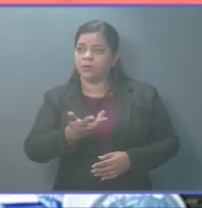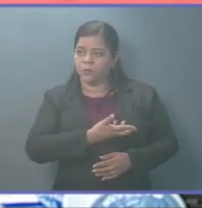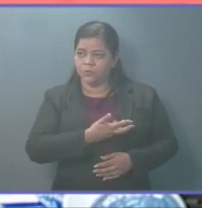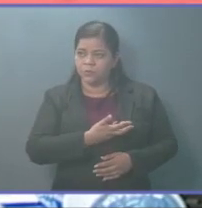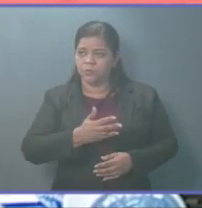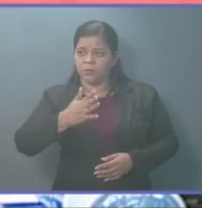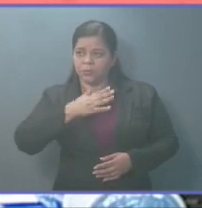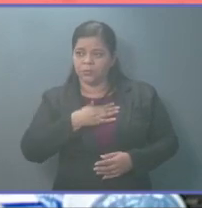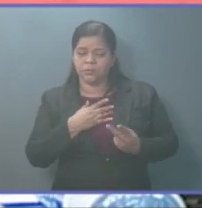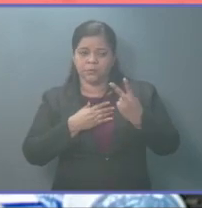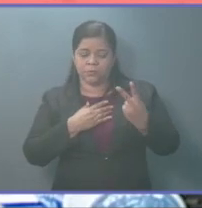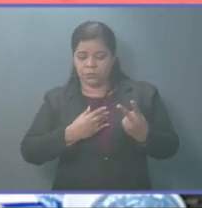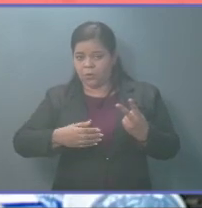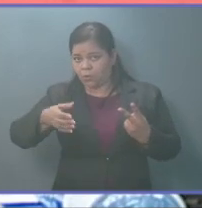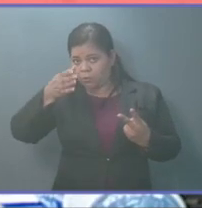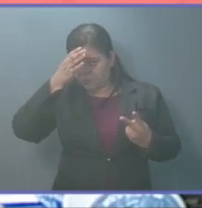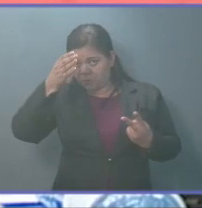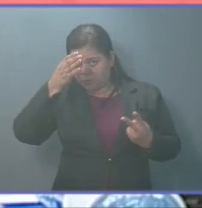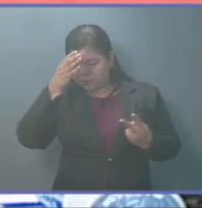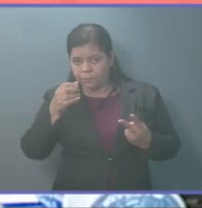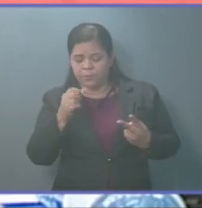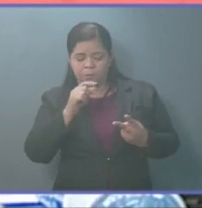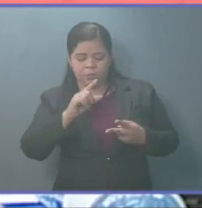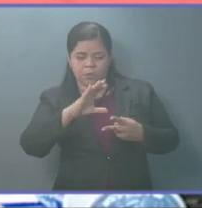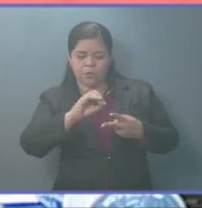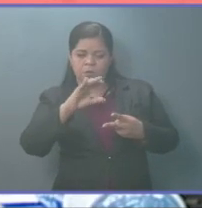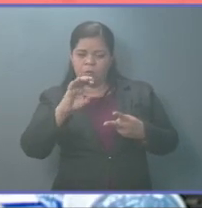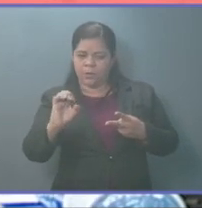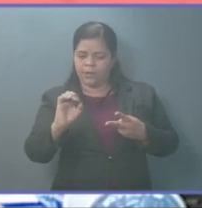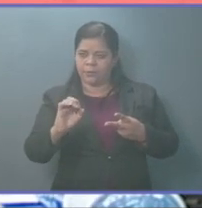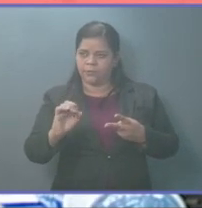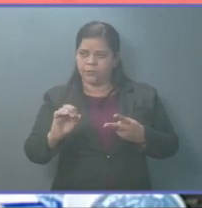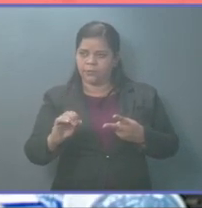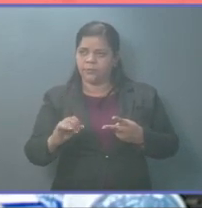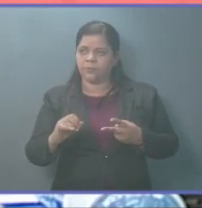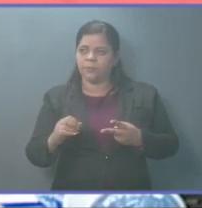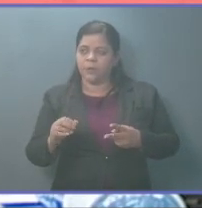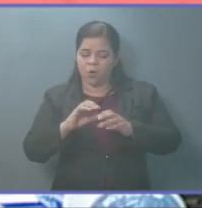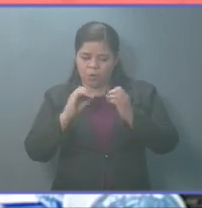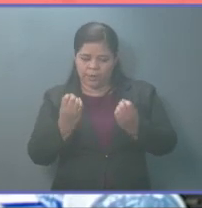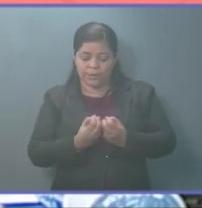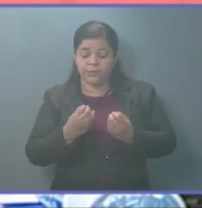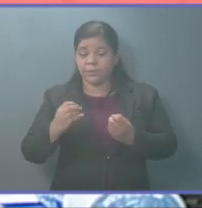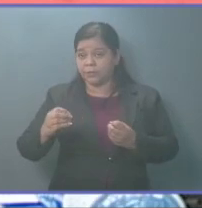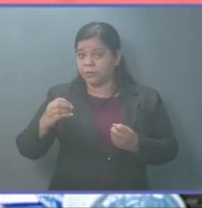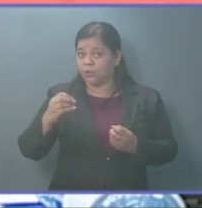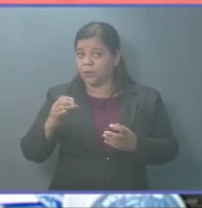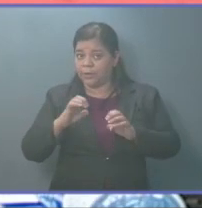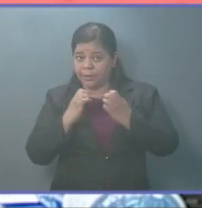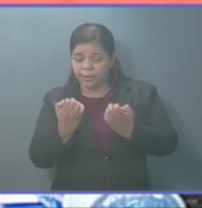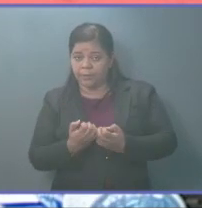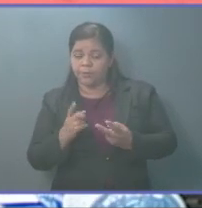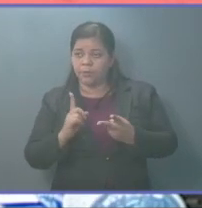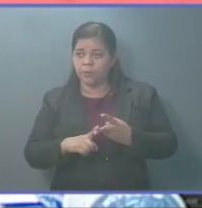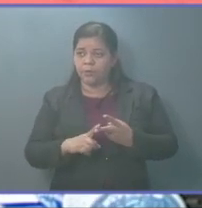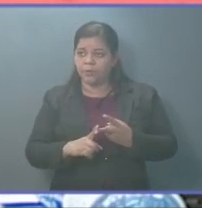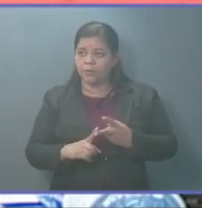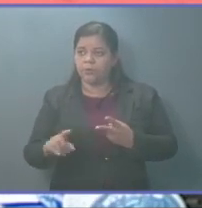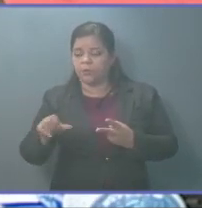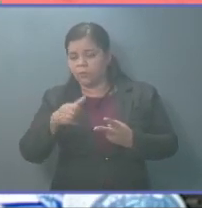dos conceptos. Uno que se llama TOE, tabla de organización y equipo, y otro que se llama lista de